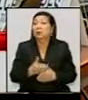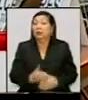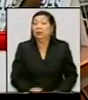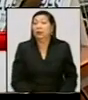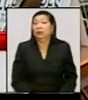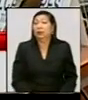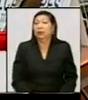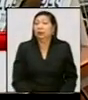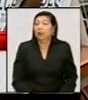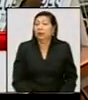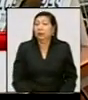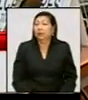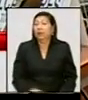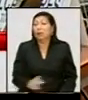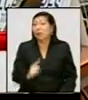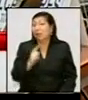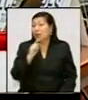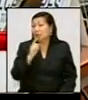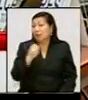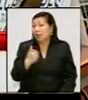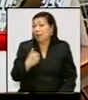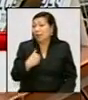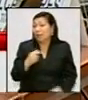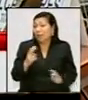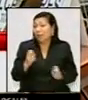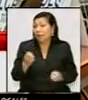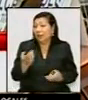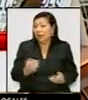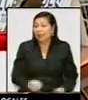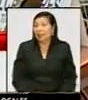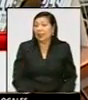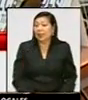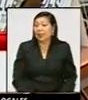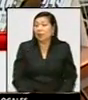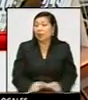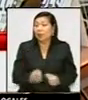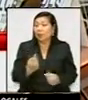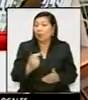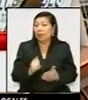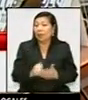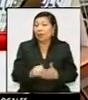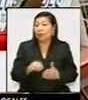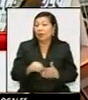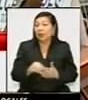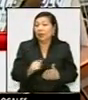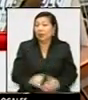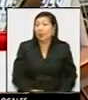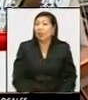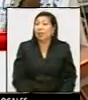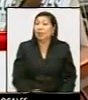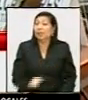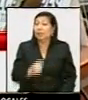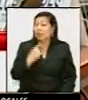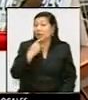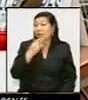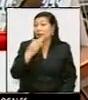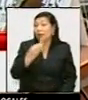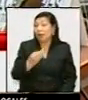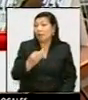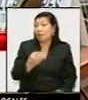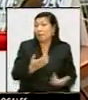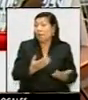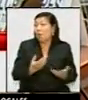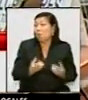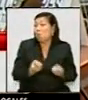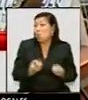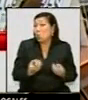en sus argumentaciones, no se tenga al titular correspondiente del sector para que la sustente. Entonces, presidente, sí, la verdad, se ha esperado mucho,